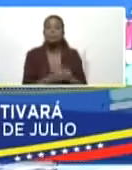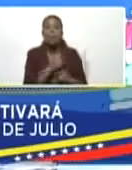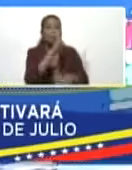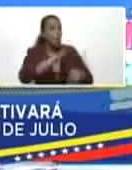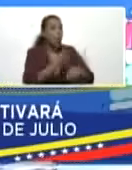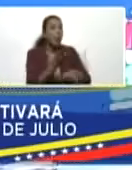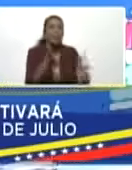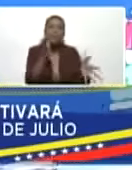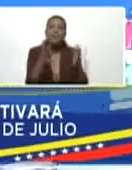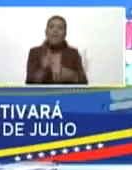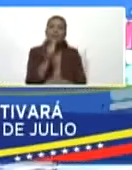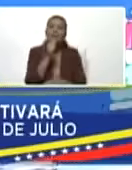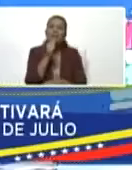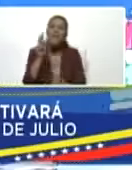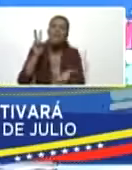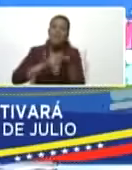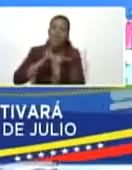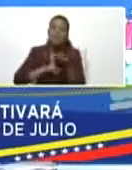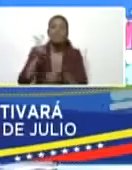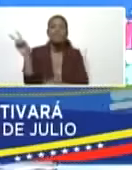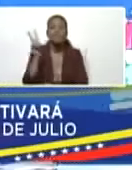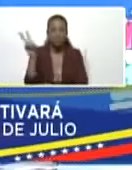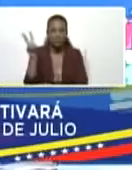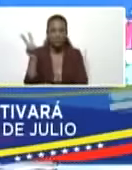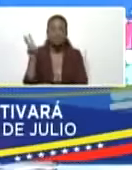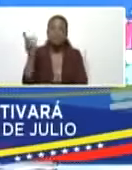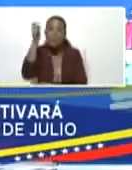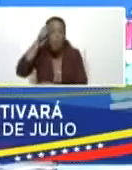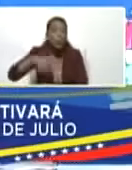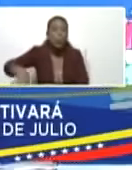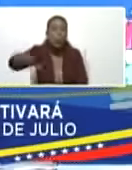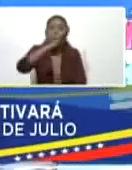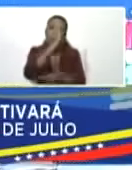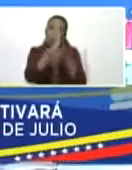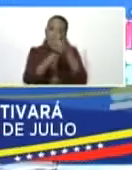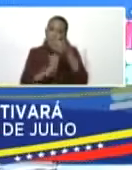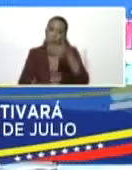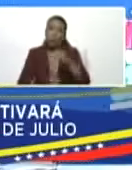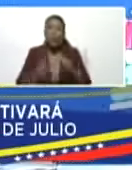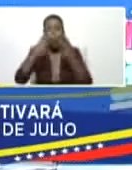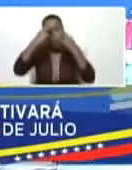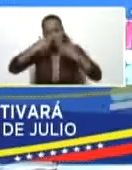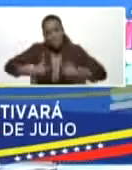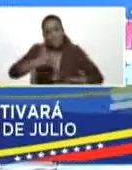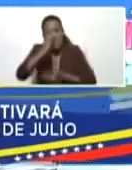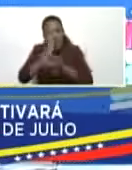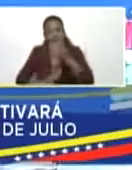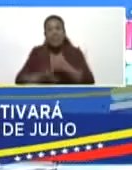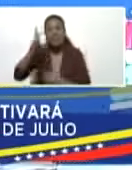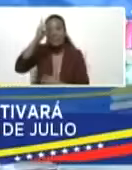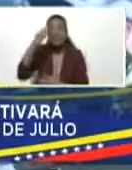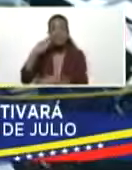aquí va a triunfar la verdad de Venezuela y del pueblo de a pie, del pueblo humilde. Delcy.